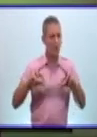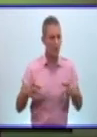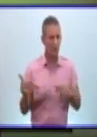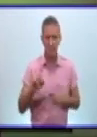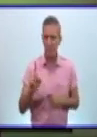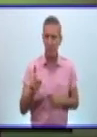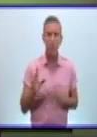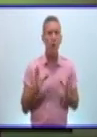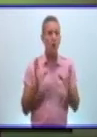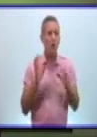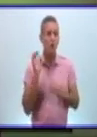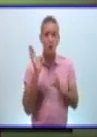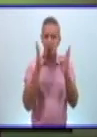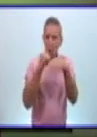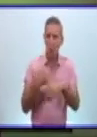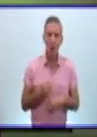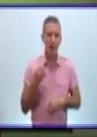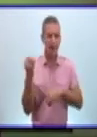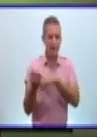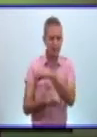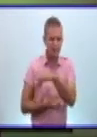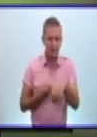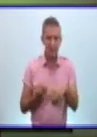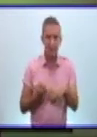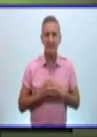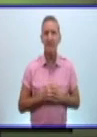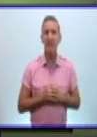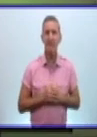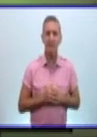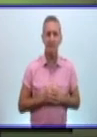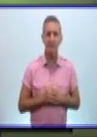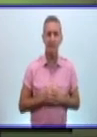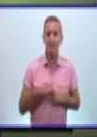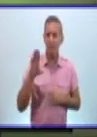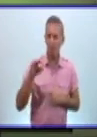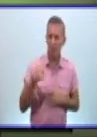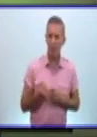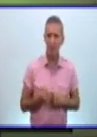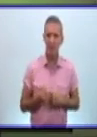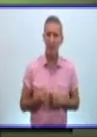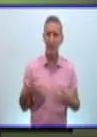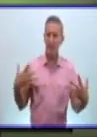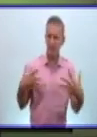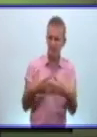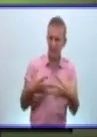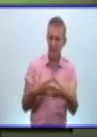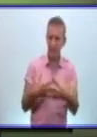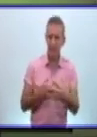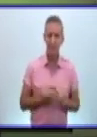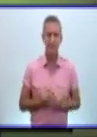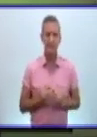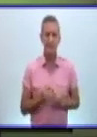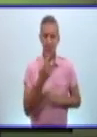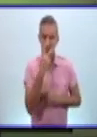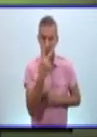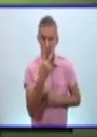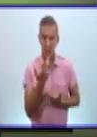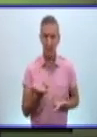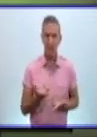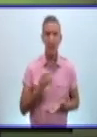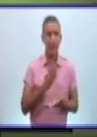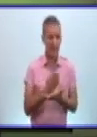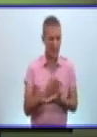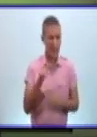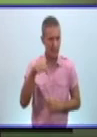transformación cuando unimos sustancias, entonces estamos hablando de mezcla. También pudieron apreciar en nuestra clase de